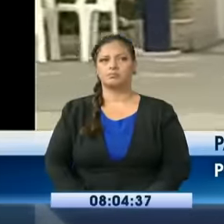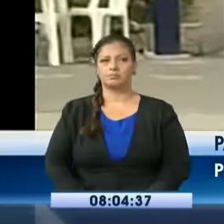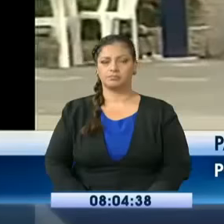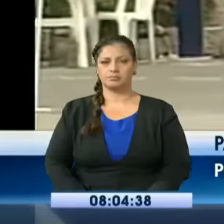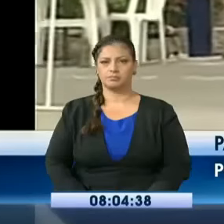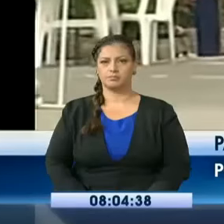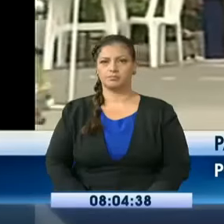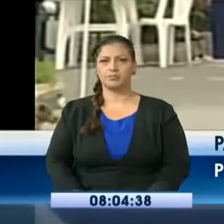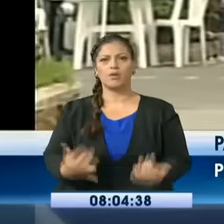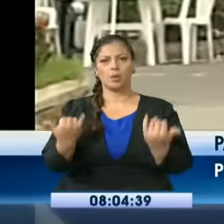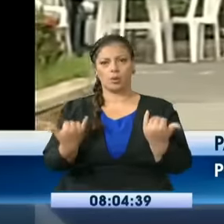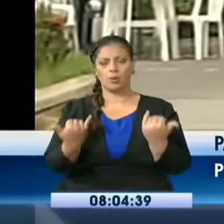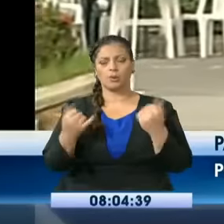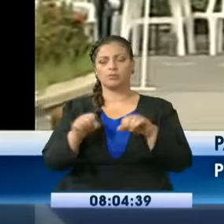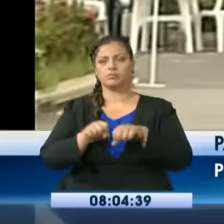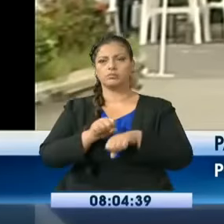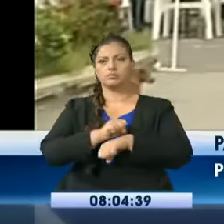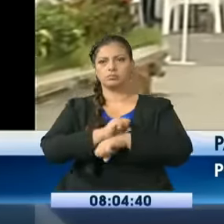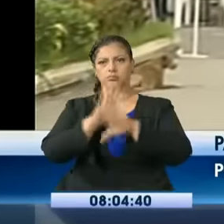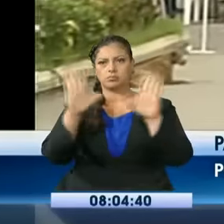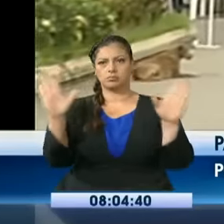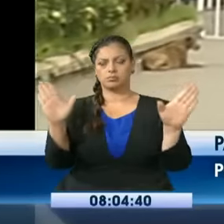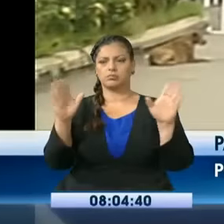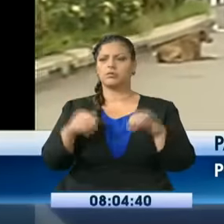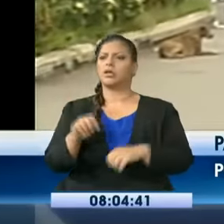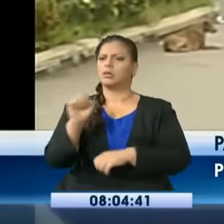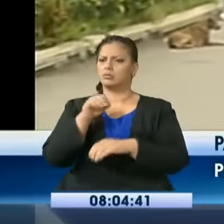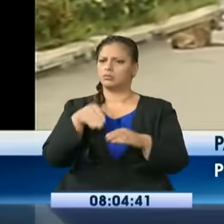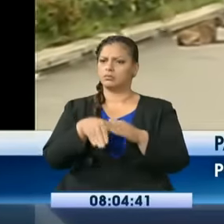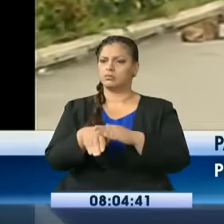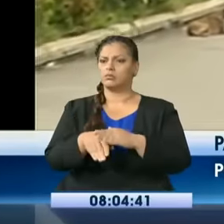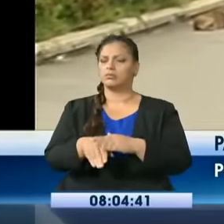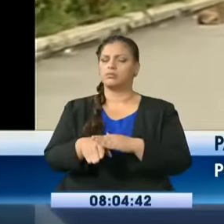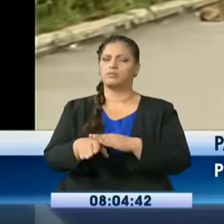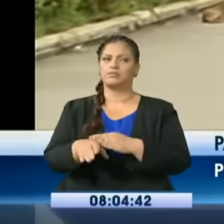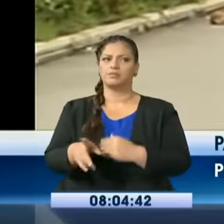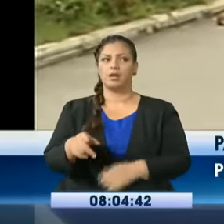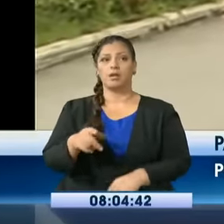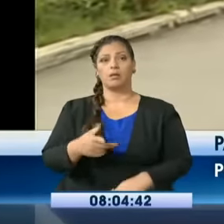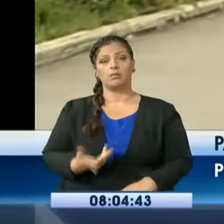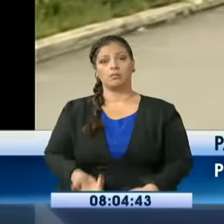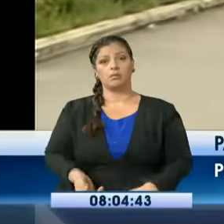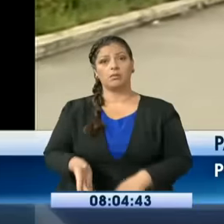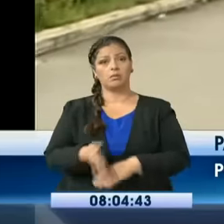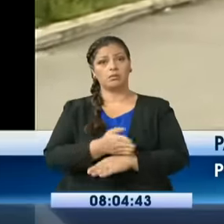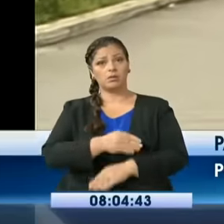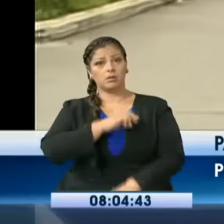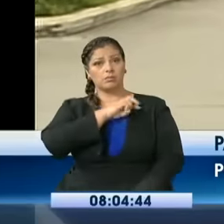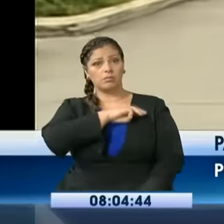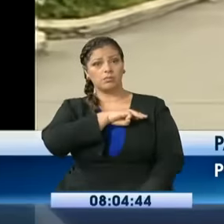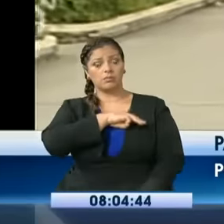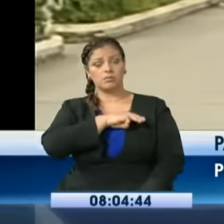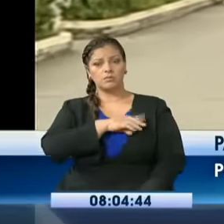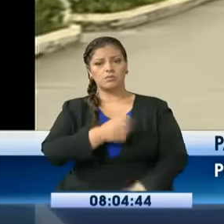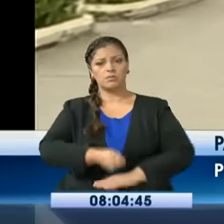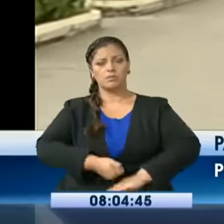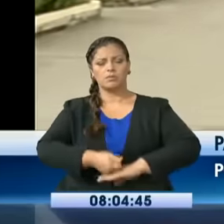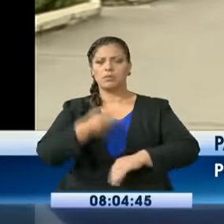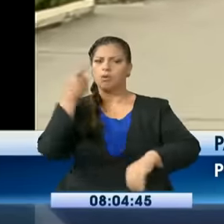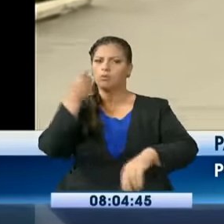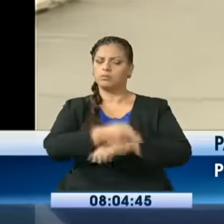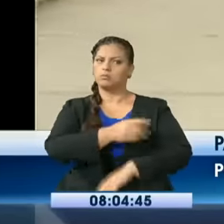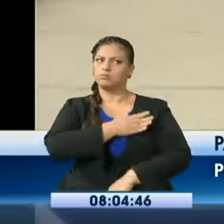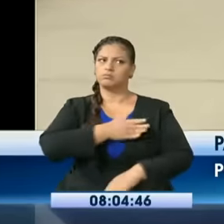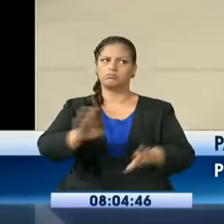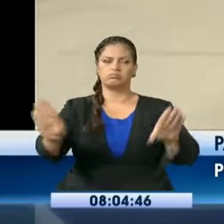de otra, porque el municipio le ordenó, que les exigió que nos abran la puerta. porque si no él venía con la maquinaria y